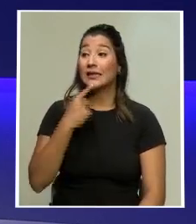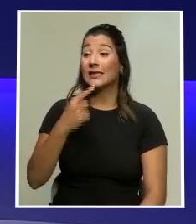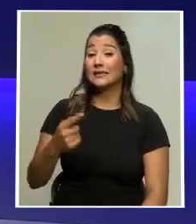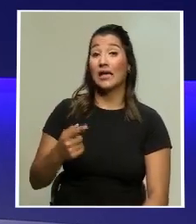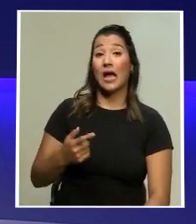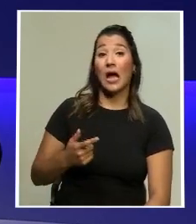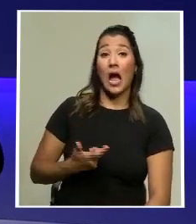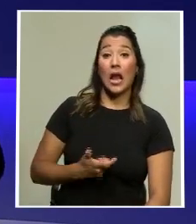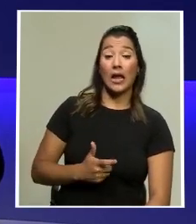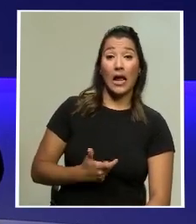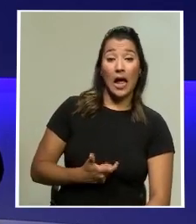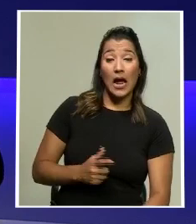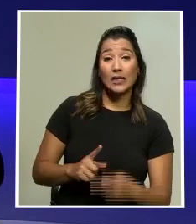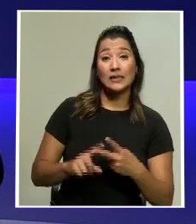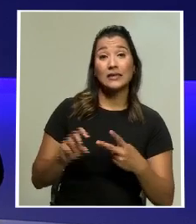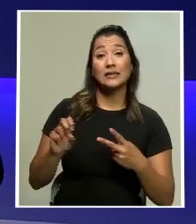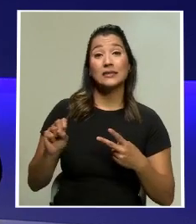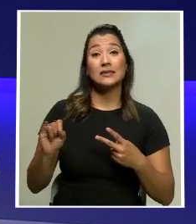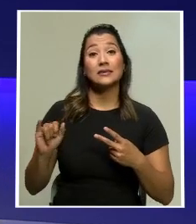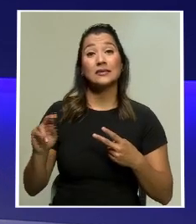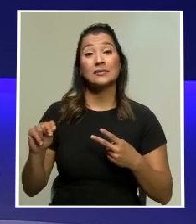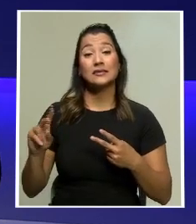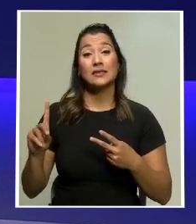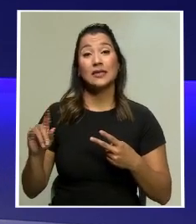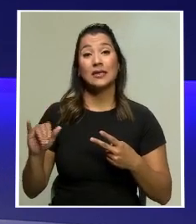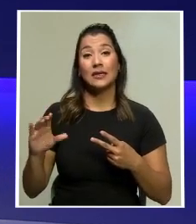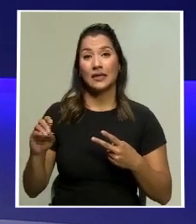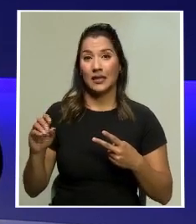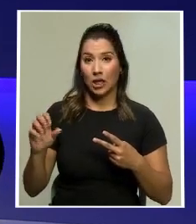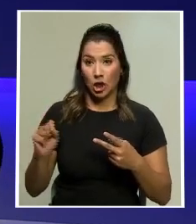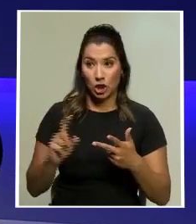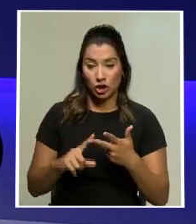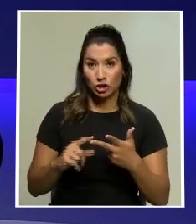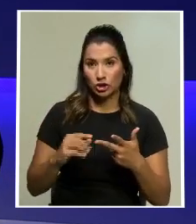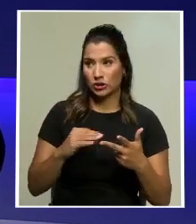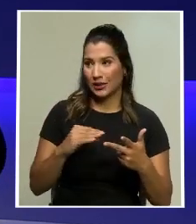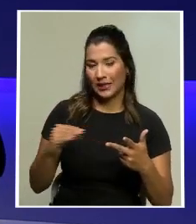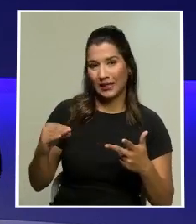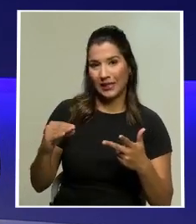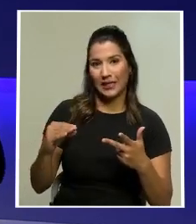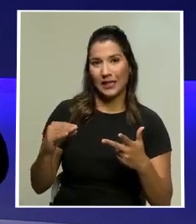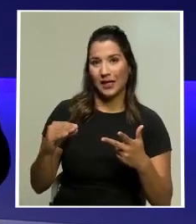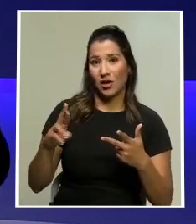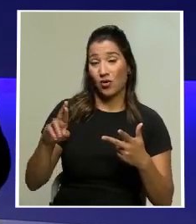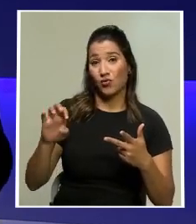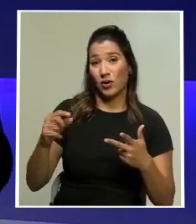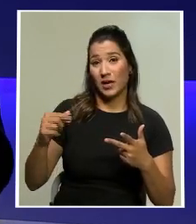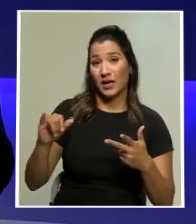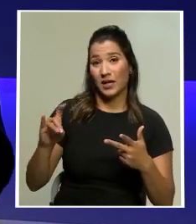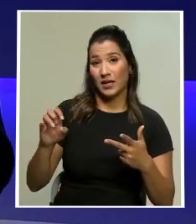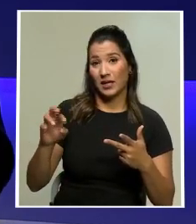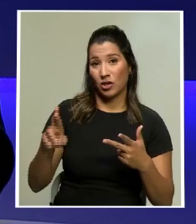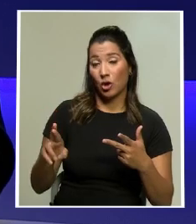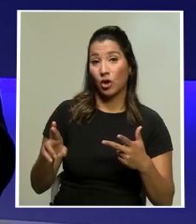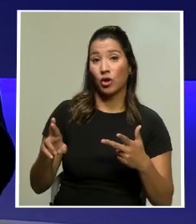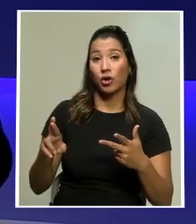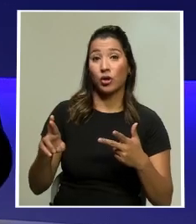los síndicos y la composición de los regidores va a estar en manos del que gane la